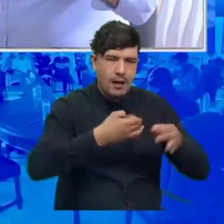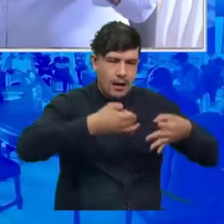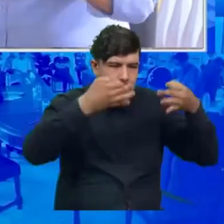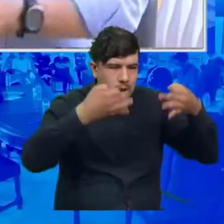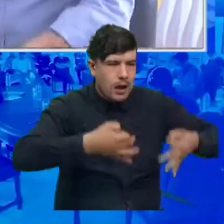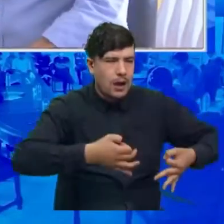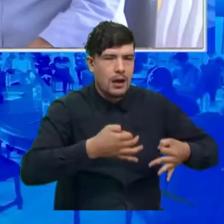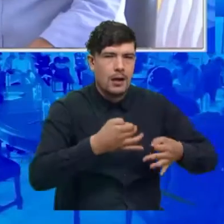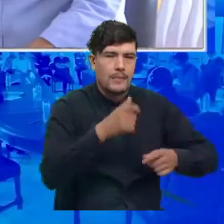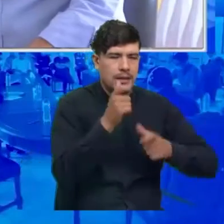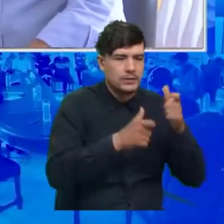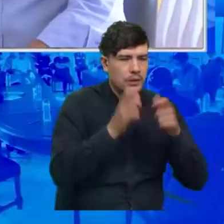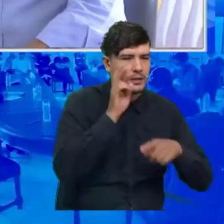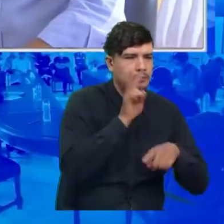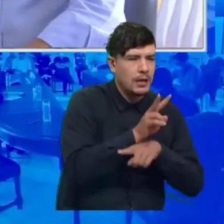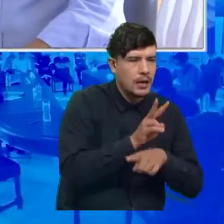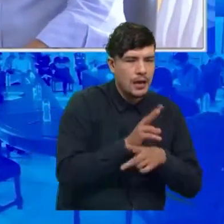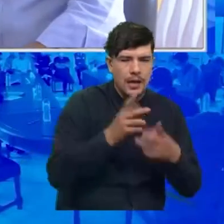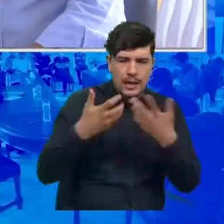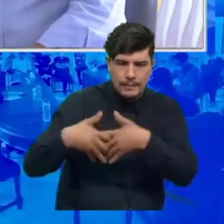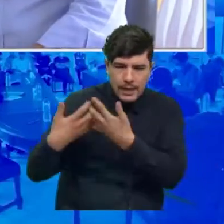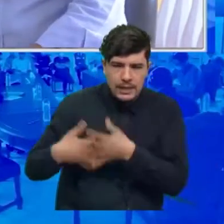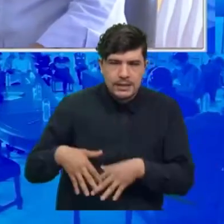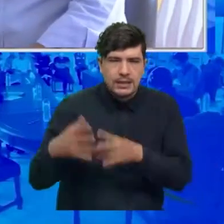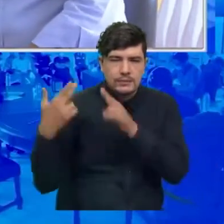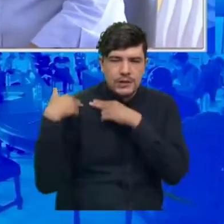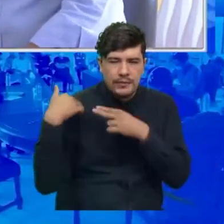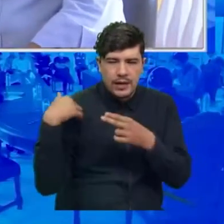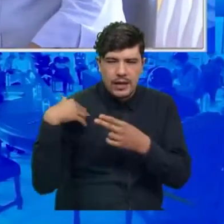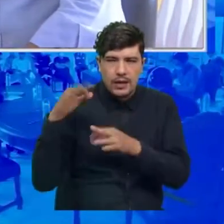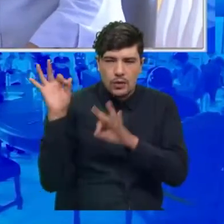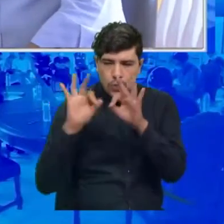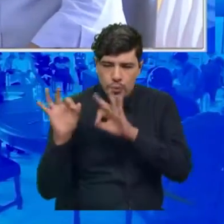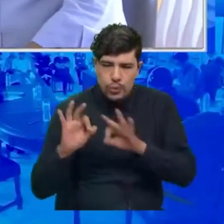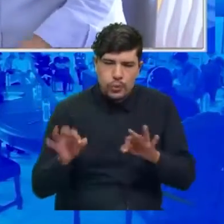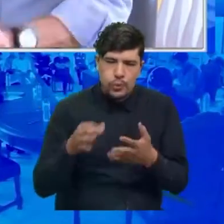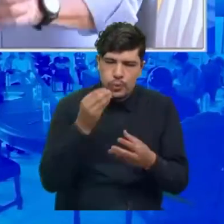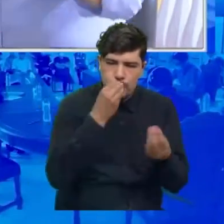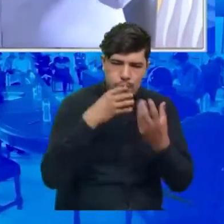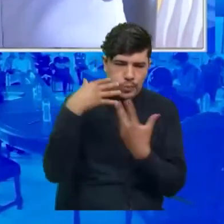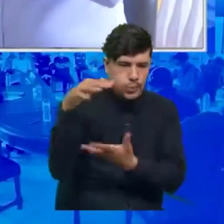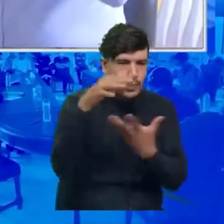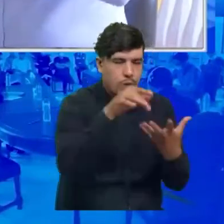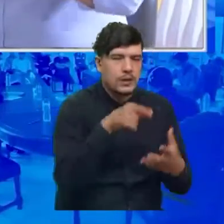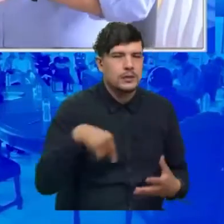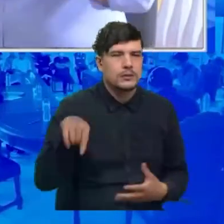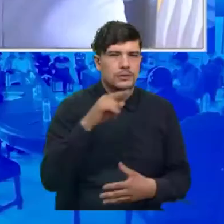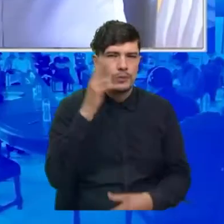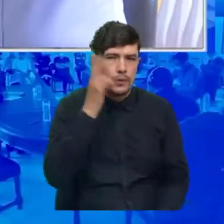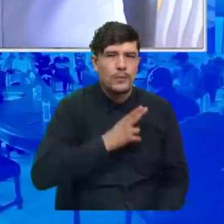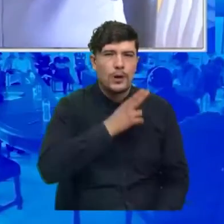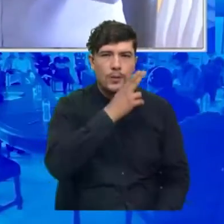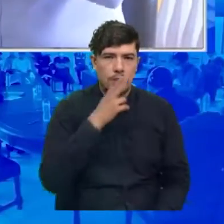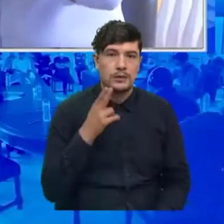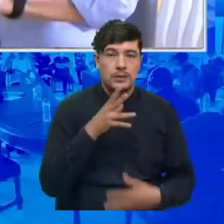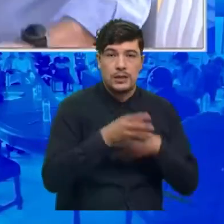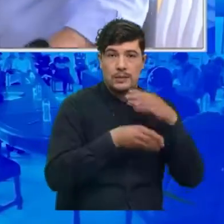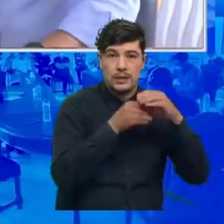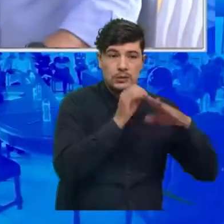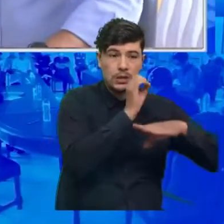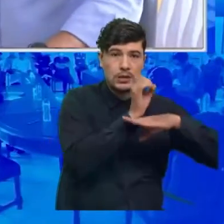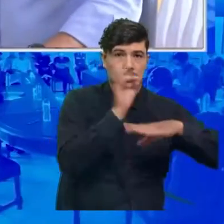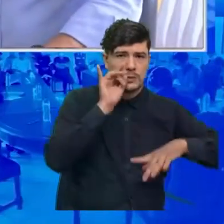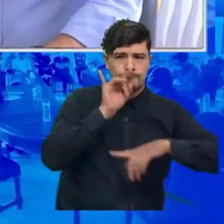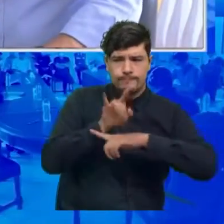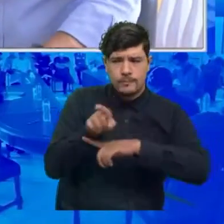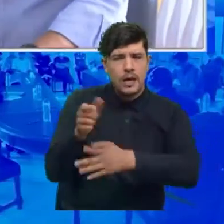o los operadores tienen que tener ese gran compromiso en nuestros organismos de control nos tienen que ayudar cualquier